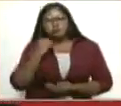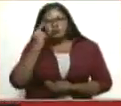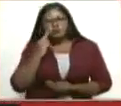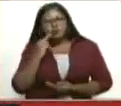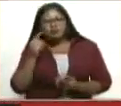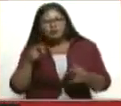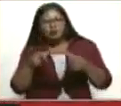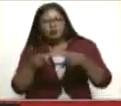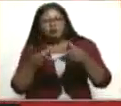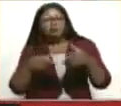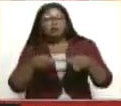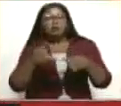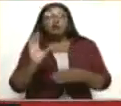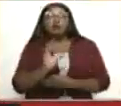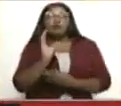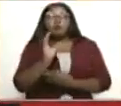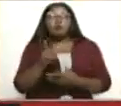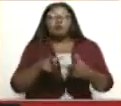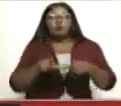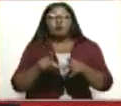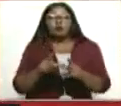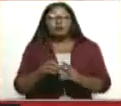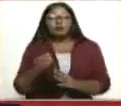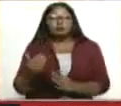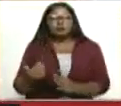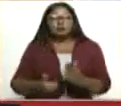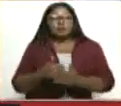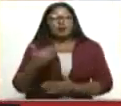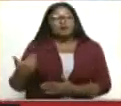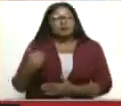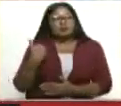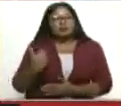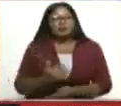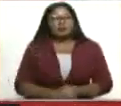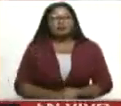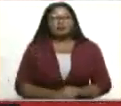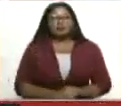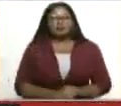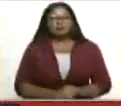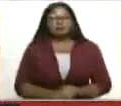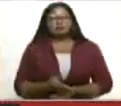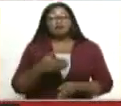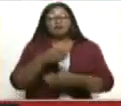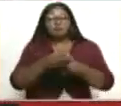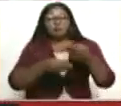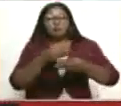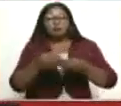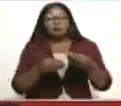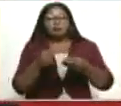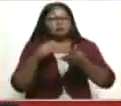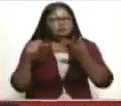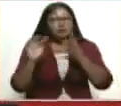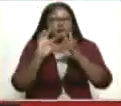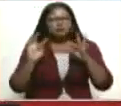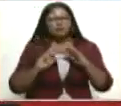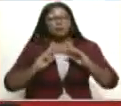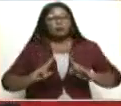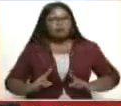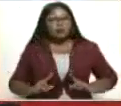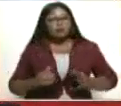su declaración como zona crítica. Allí se adelantarán acciones y dinámicas